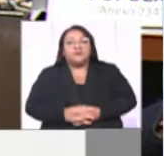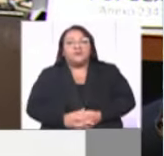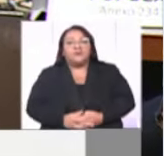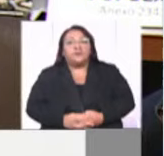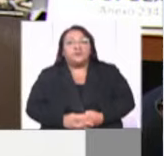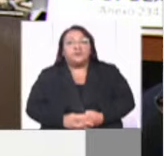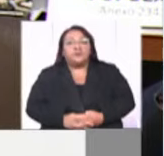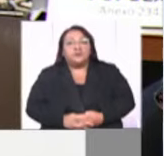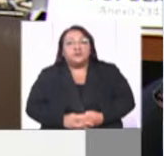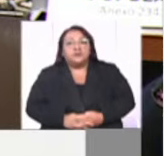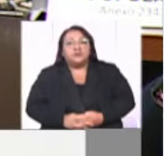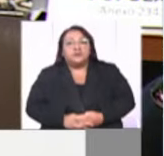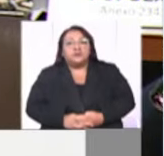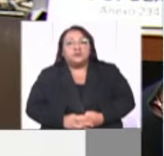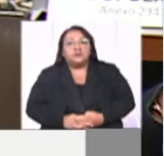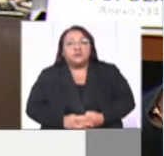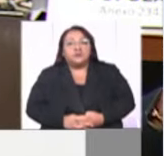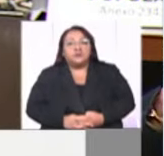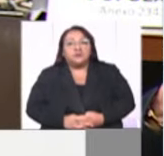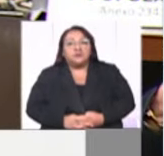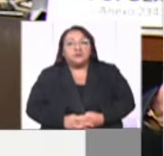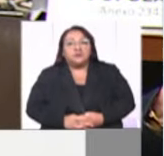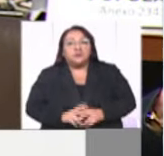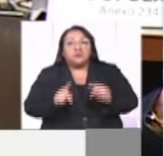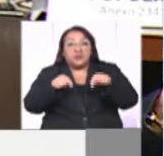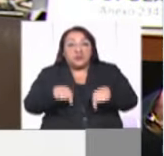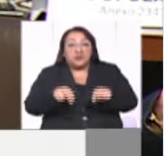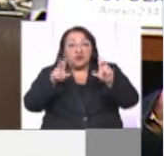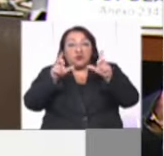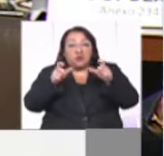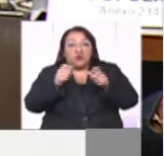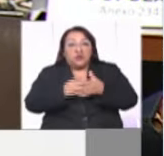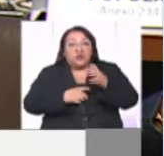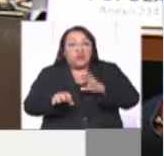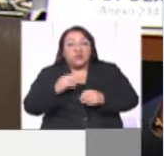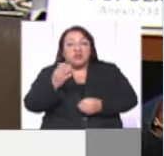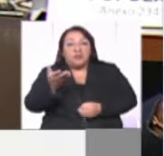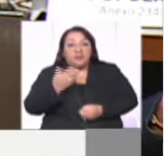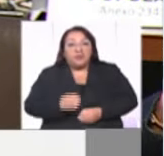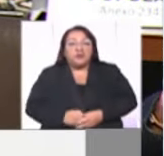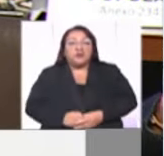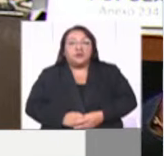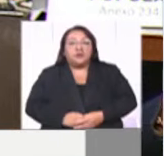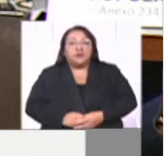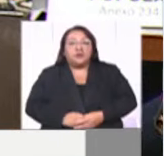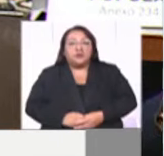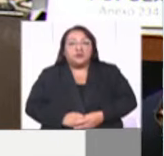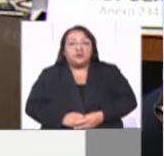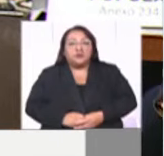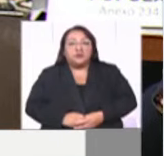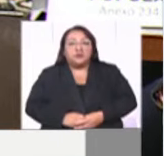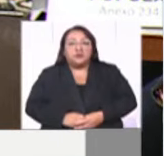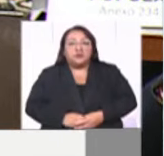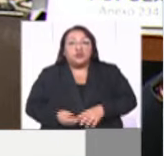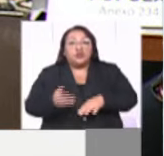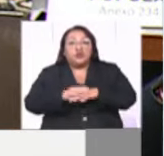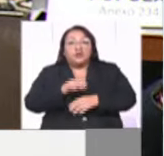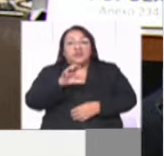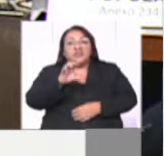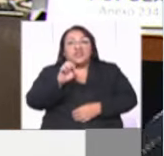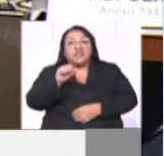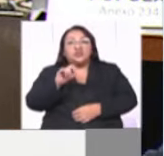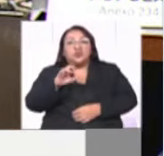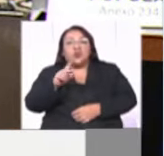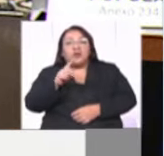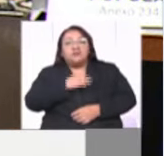control político, por supuesto que en este caso, solicitando la censura de la ministra de